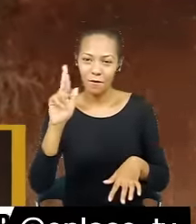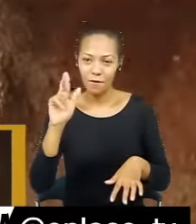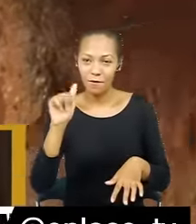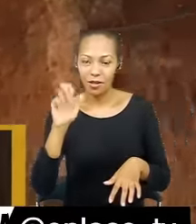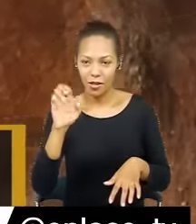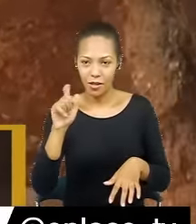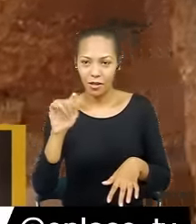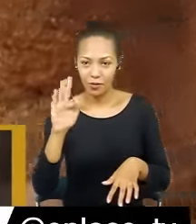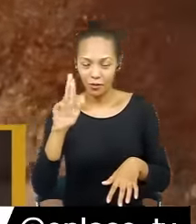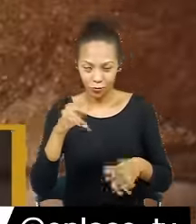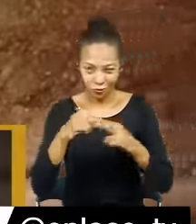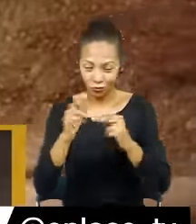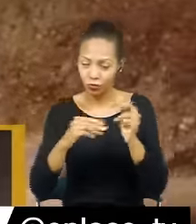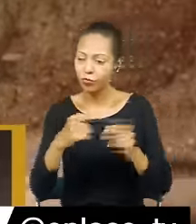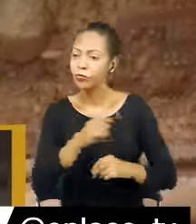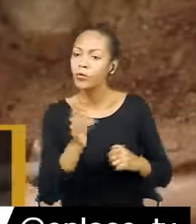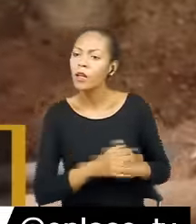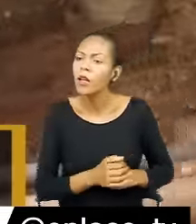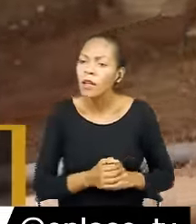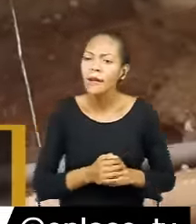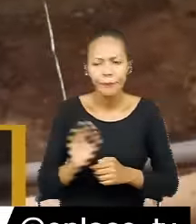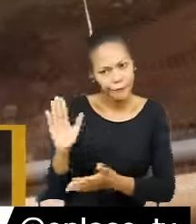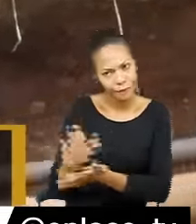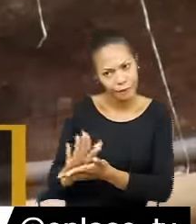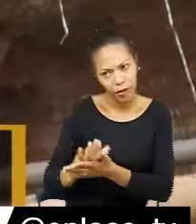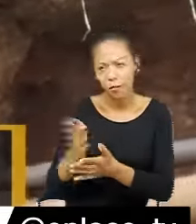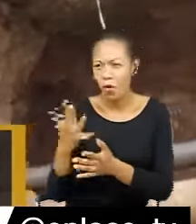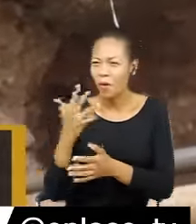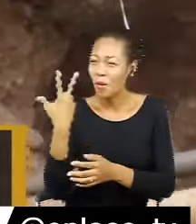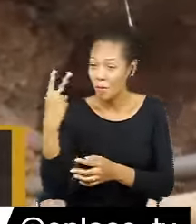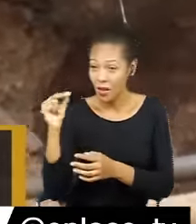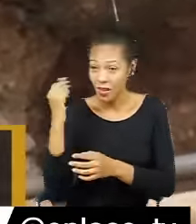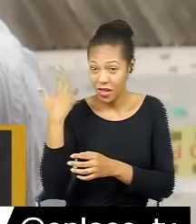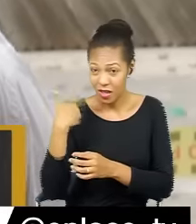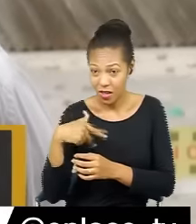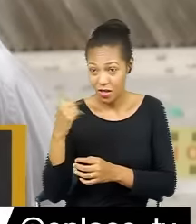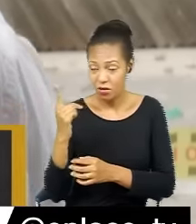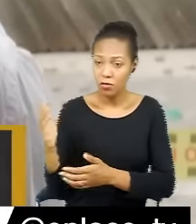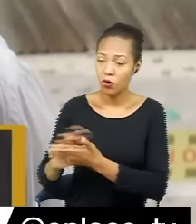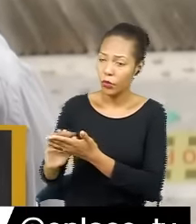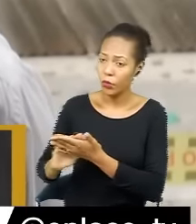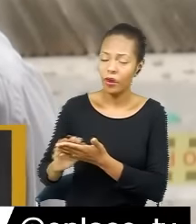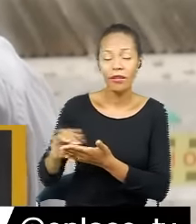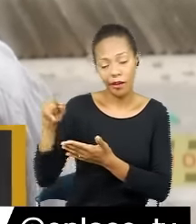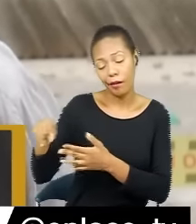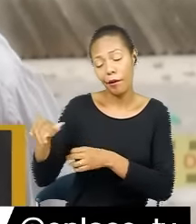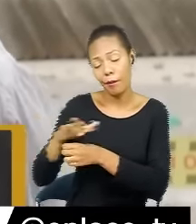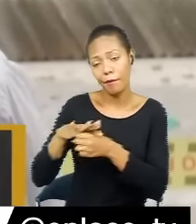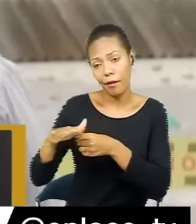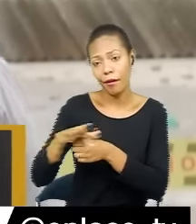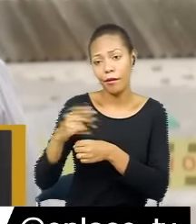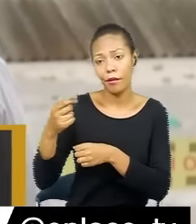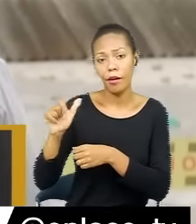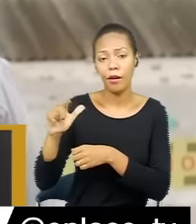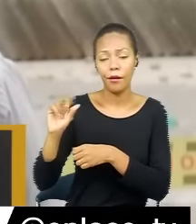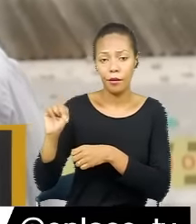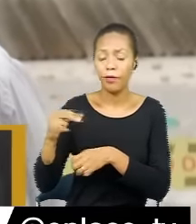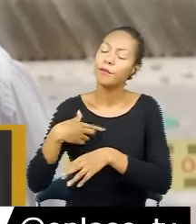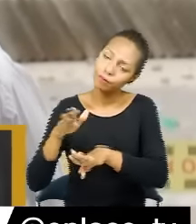los trabajadores ya iniciando esta obra, este gran hueco que se encuentra en el barrio Galán. Esa es la muy buena noticia que les